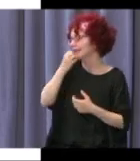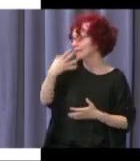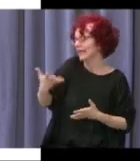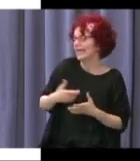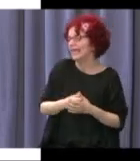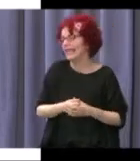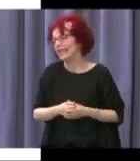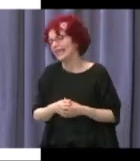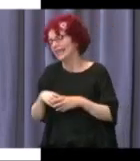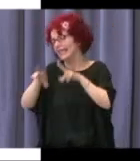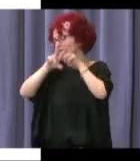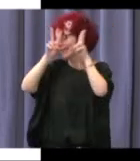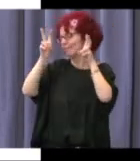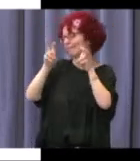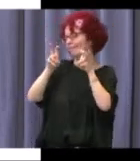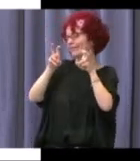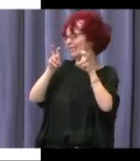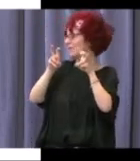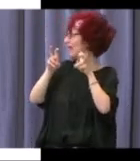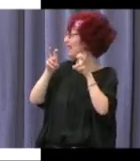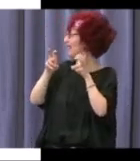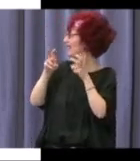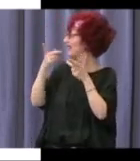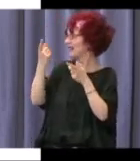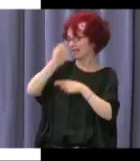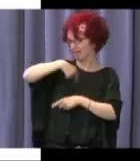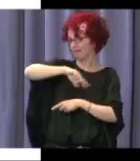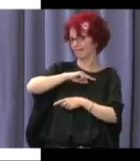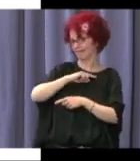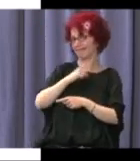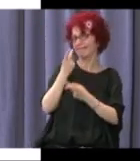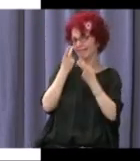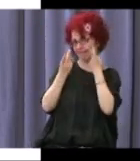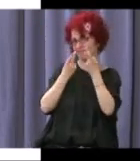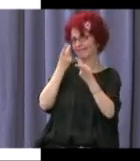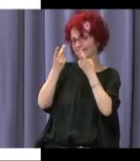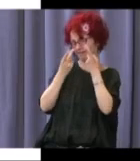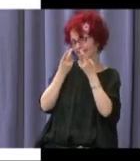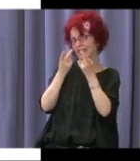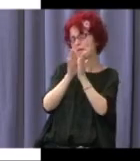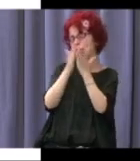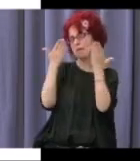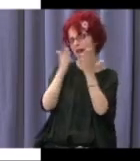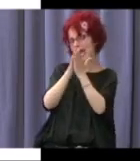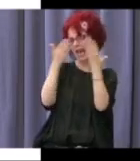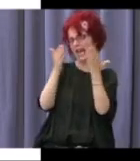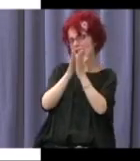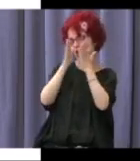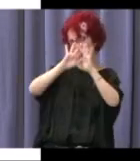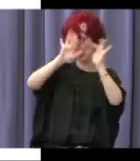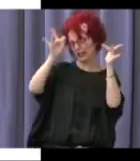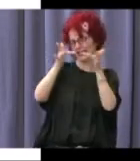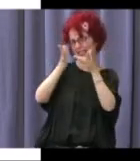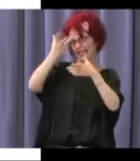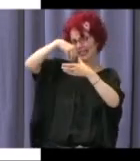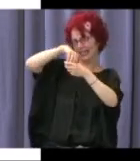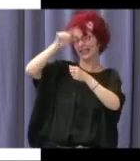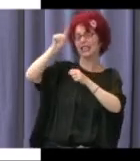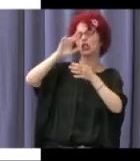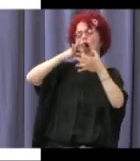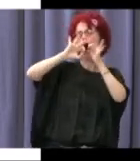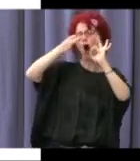esto es simplemente, que esto se ve mucho también hoy en la prensa digital, un titular, esto de los Juegos Olímpicos de